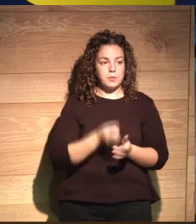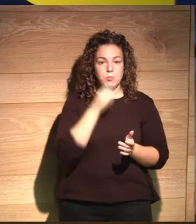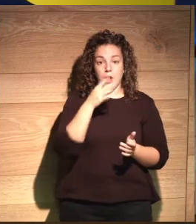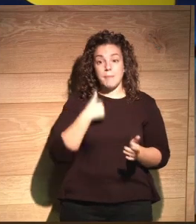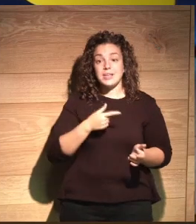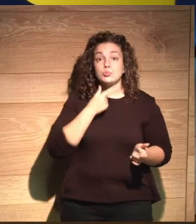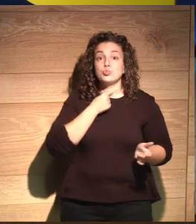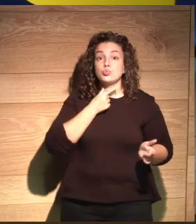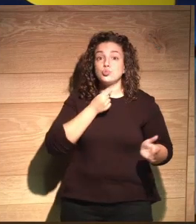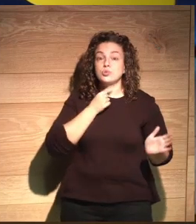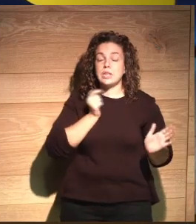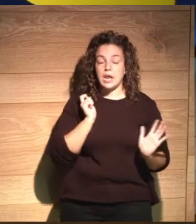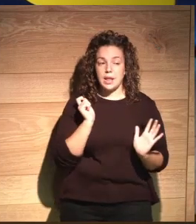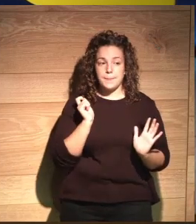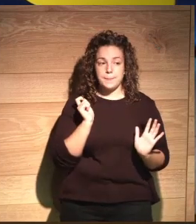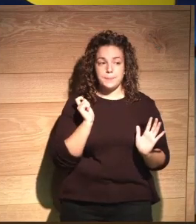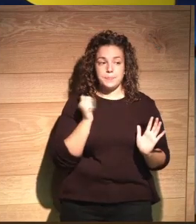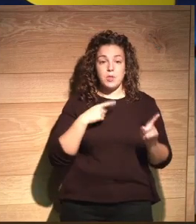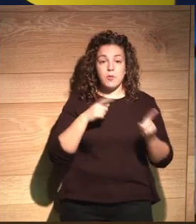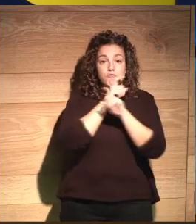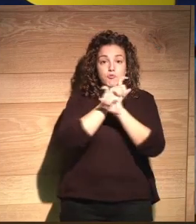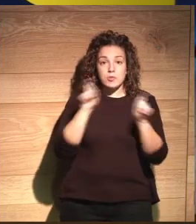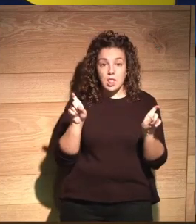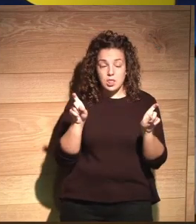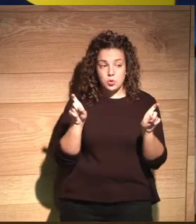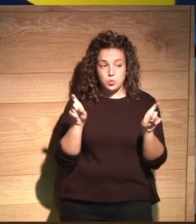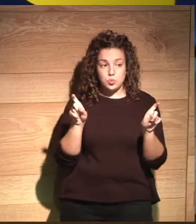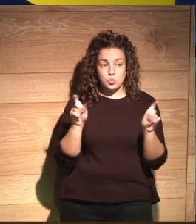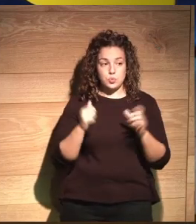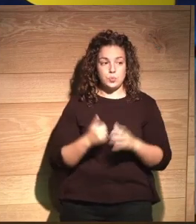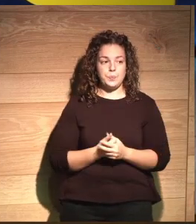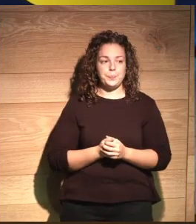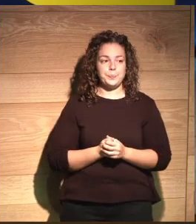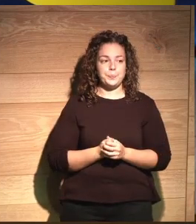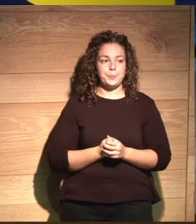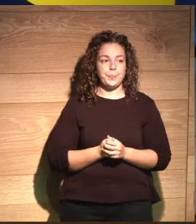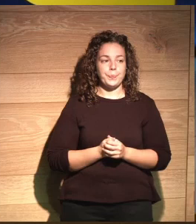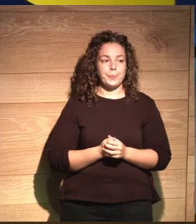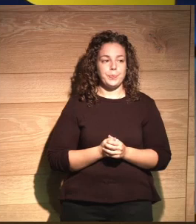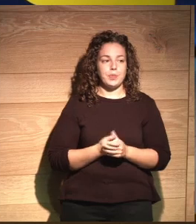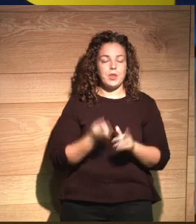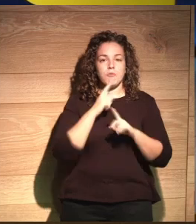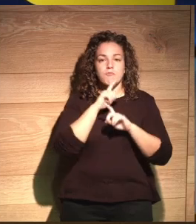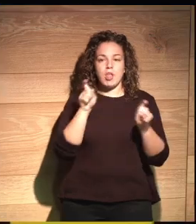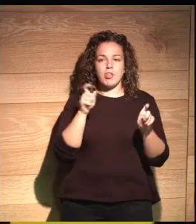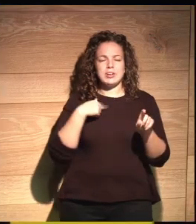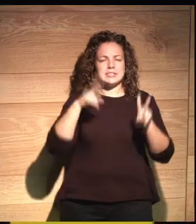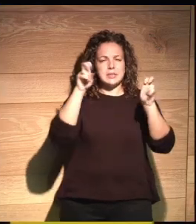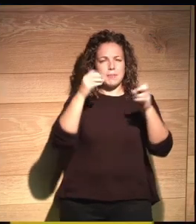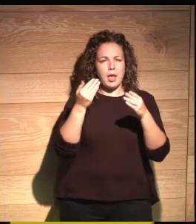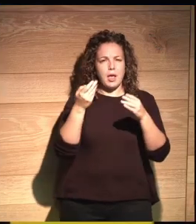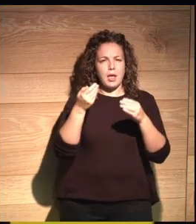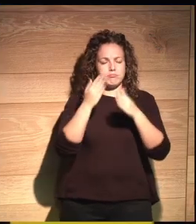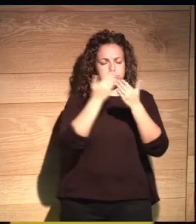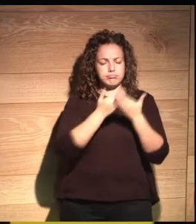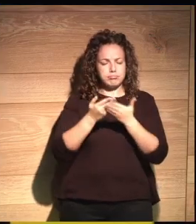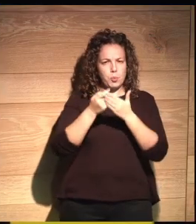a mí me gustaría que la fundación estudiará un poco este tema sabes